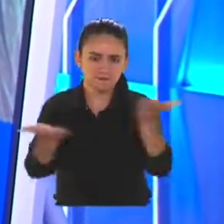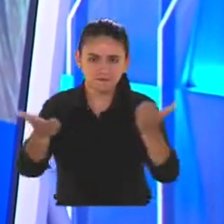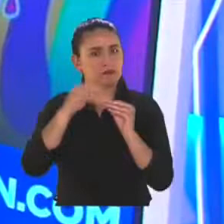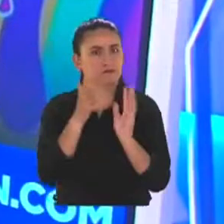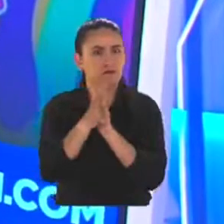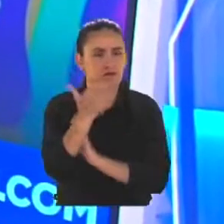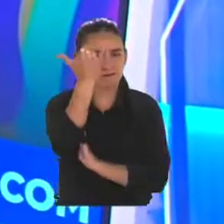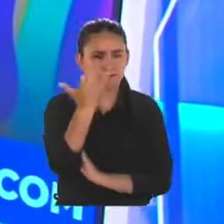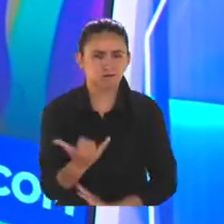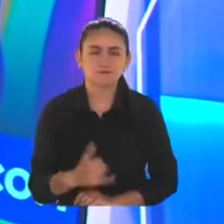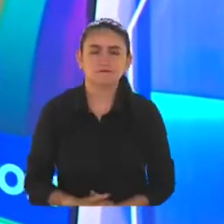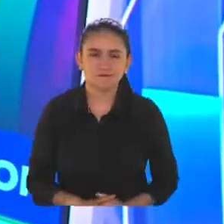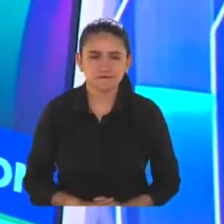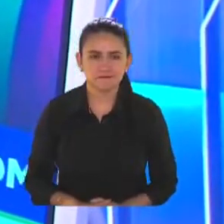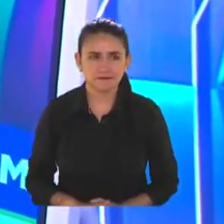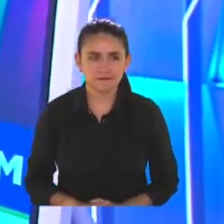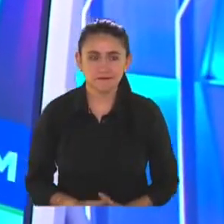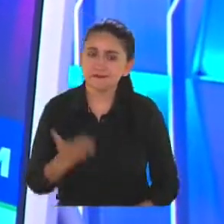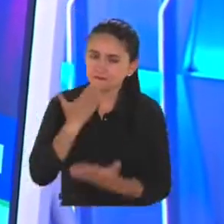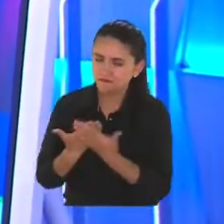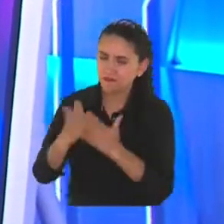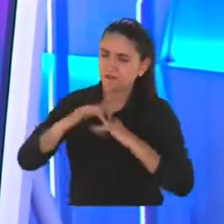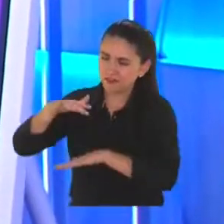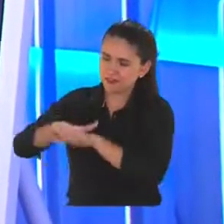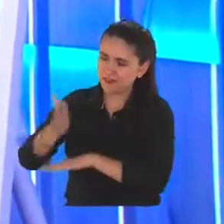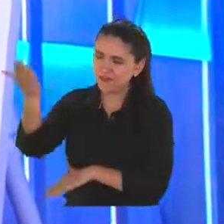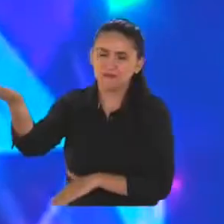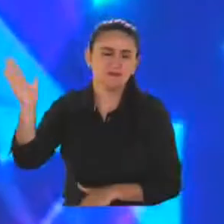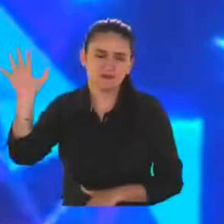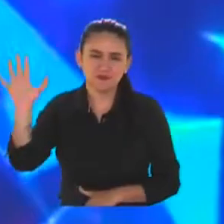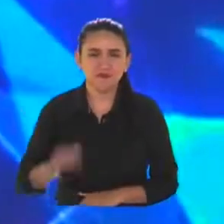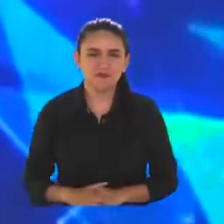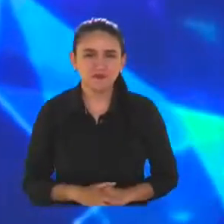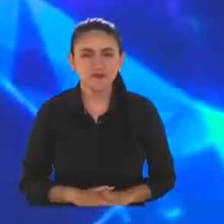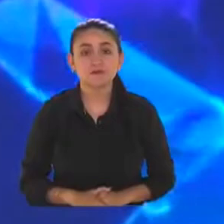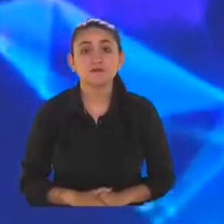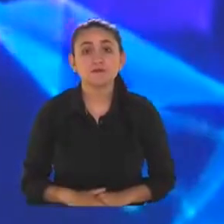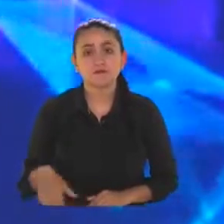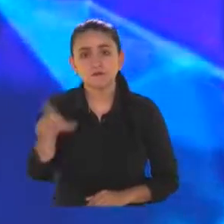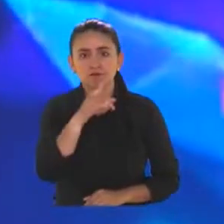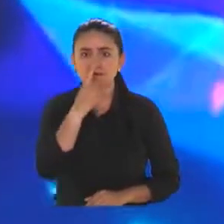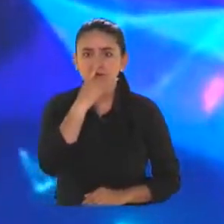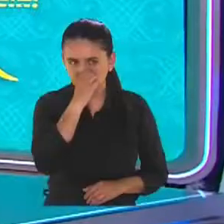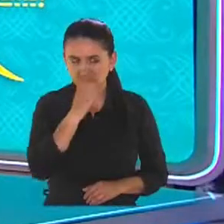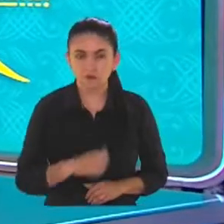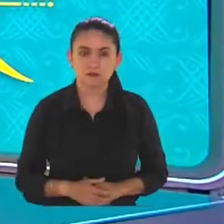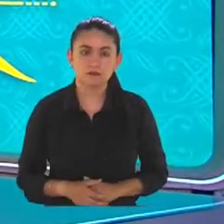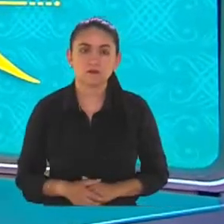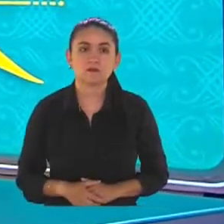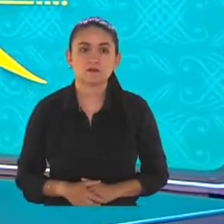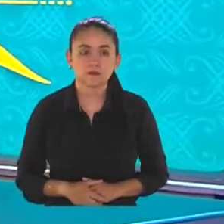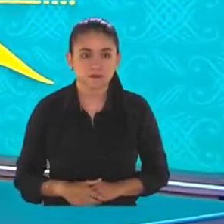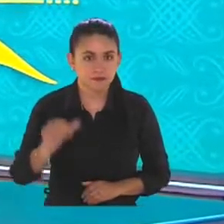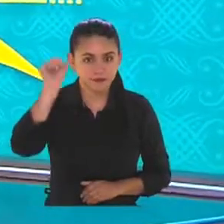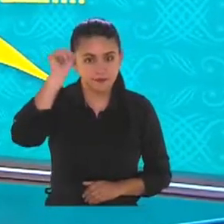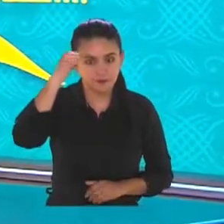Precisamente comenzamos de todos nuestros televidentes. También para usted, Felipe, muchísimas gracias. Inicia tus mañanas con la mejor mesa. Bueno, y les recuerdo